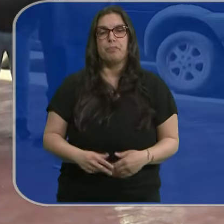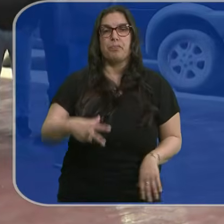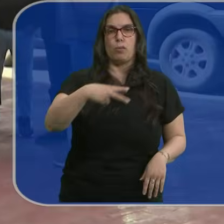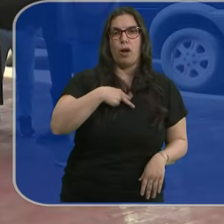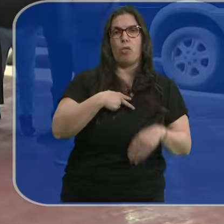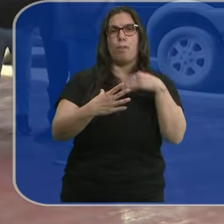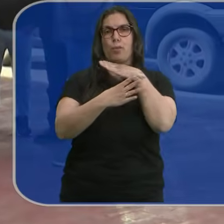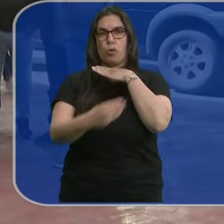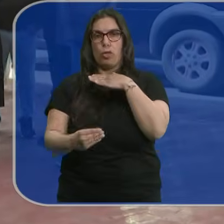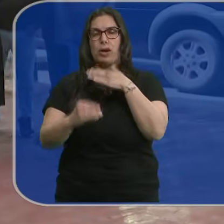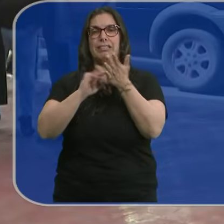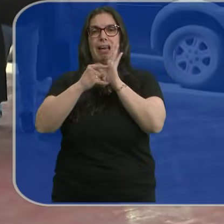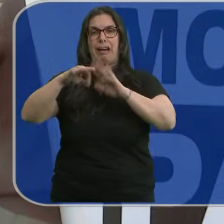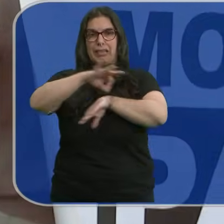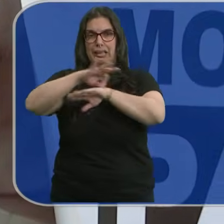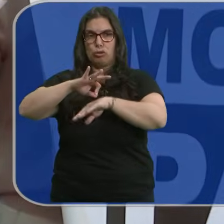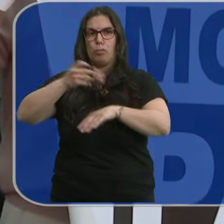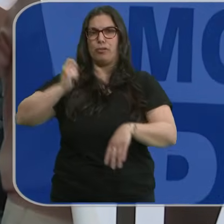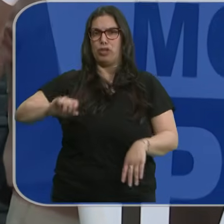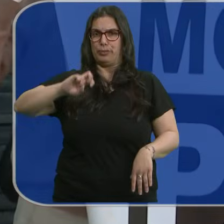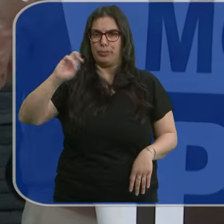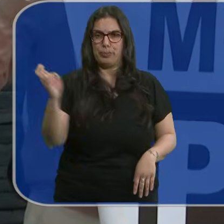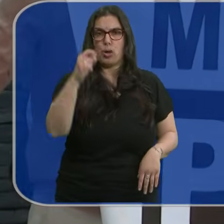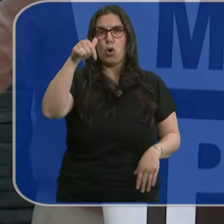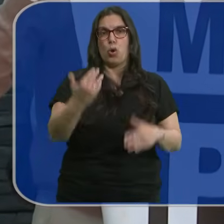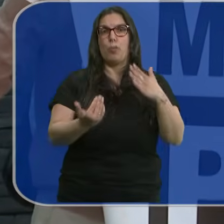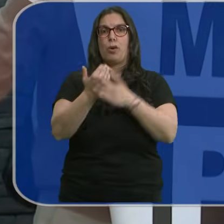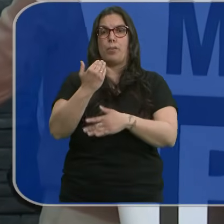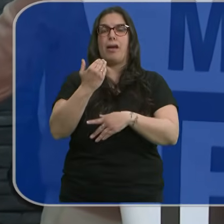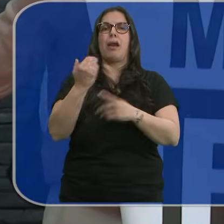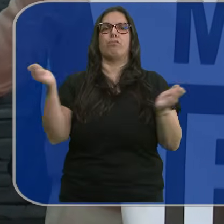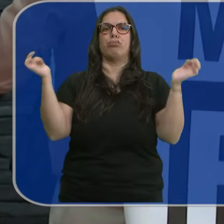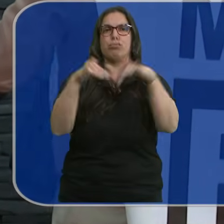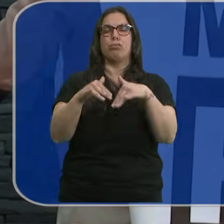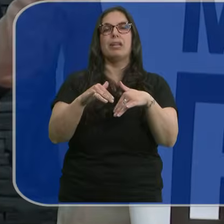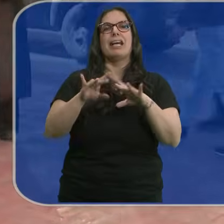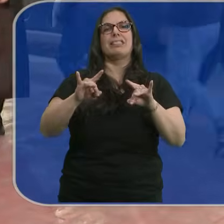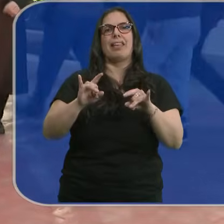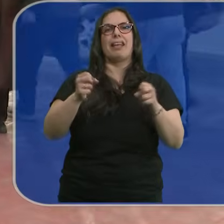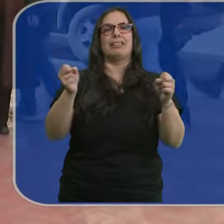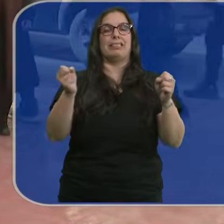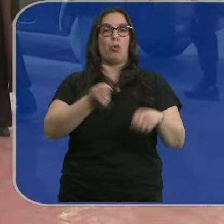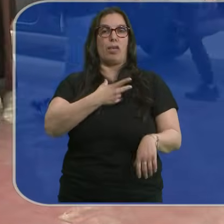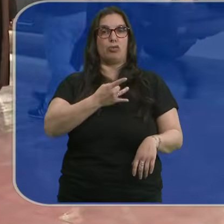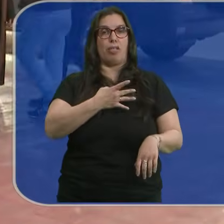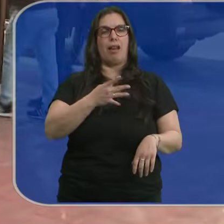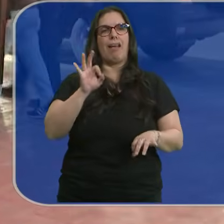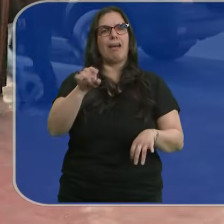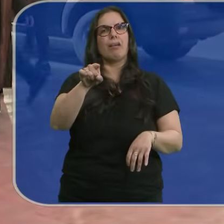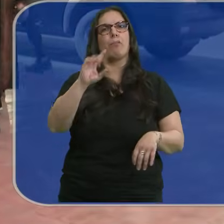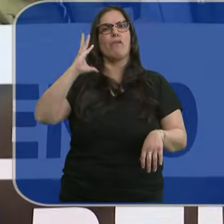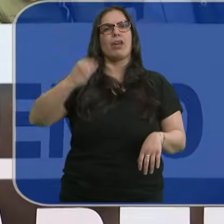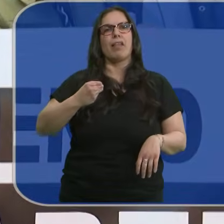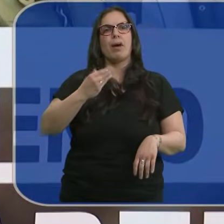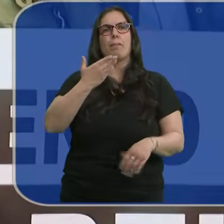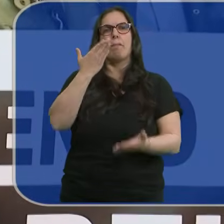Abogados, procuradores, arquitectos y otros profesionales se han concentrado este mediodía ante la sede de la Seguridad Social en Ponferrada para reclamar al Gobierno